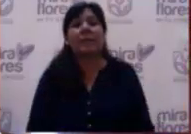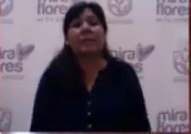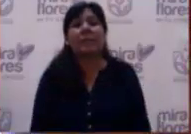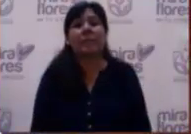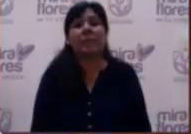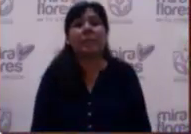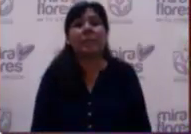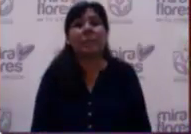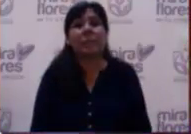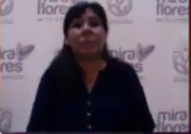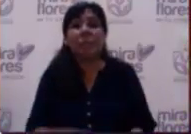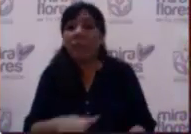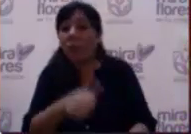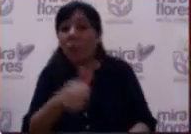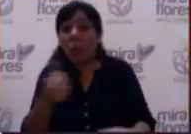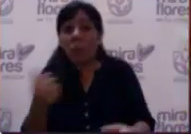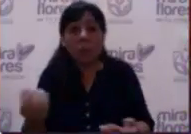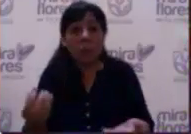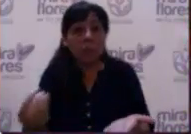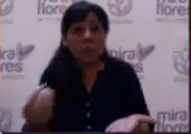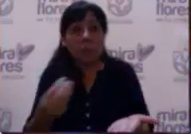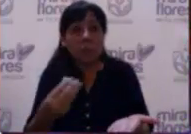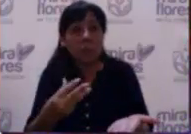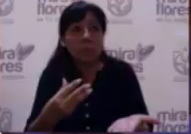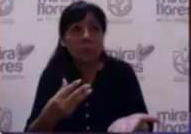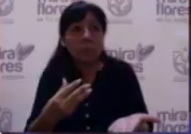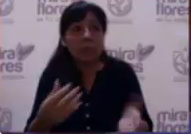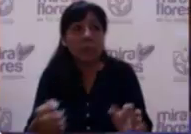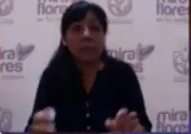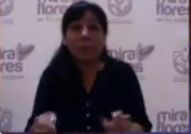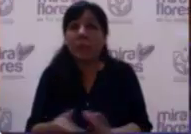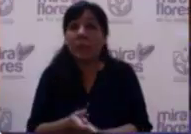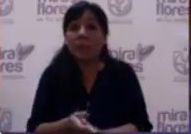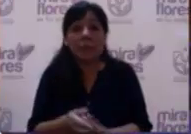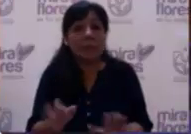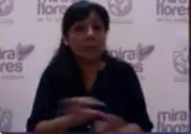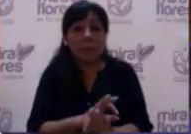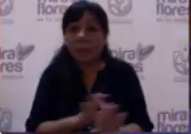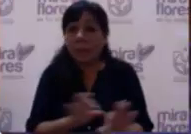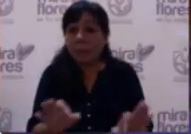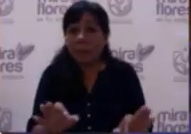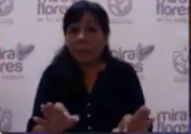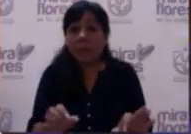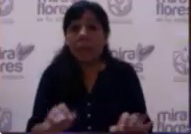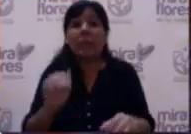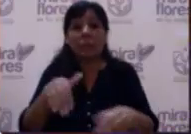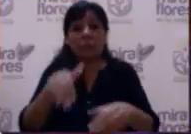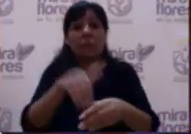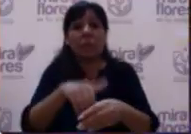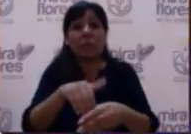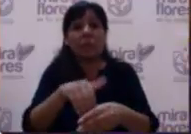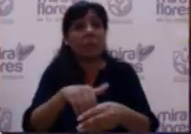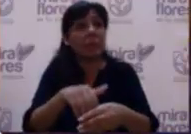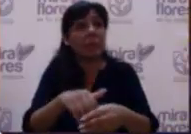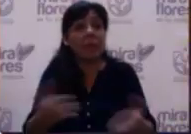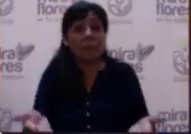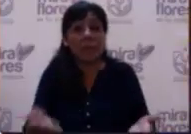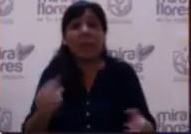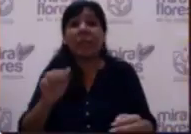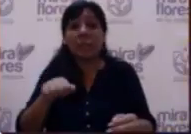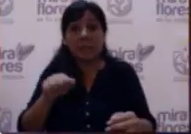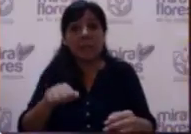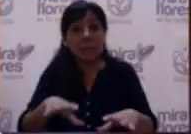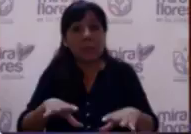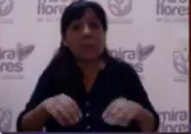Muy bien, ¿alguna otra intervención? Si no tenemos más intervenciones, vamos a proceder a votar. Aquellos miembros del Consejo que estén a favor, si lo